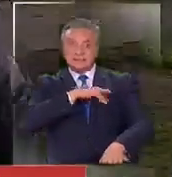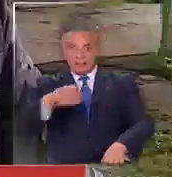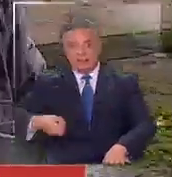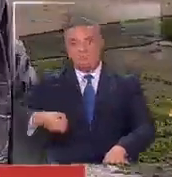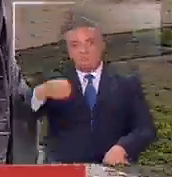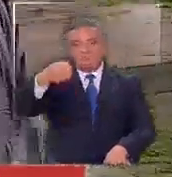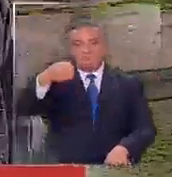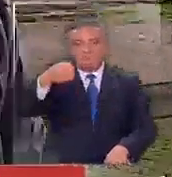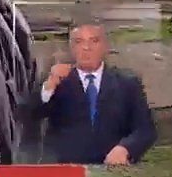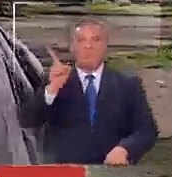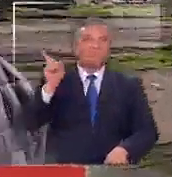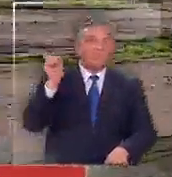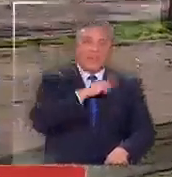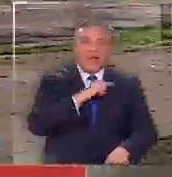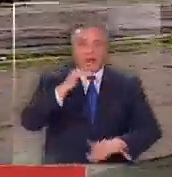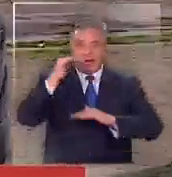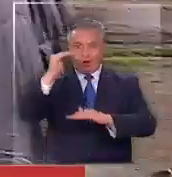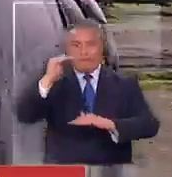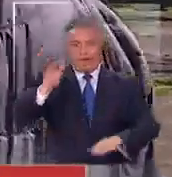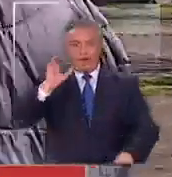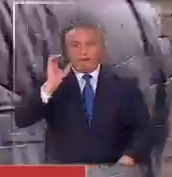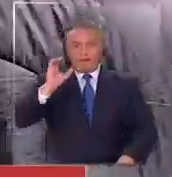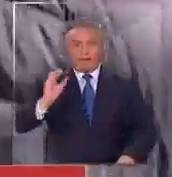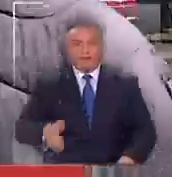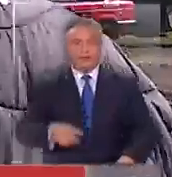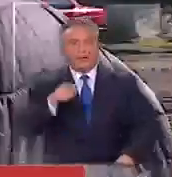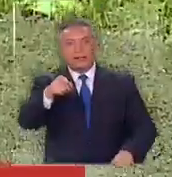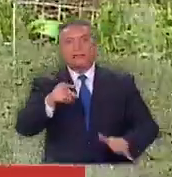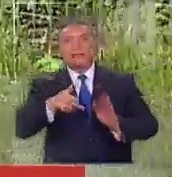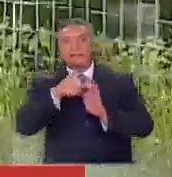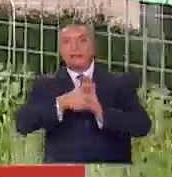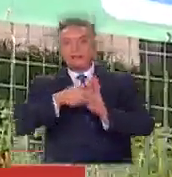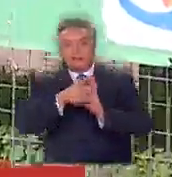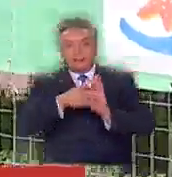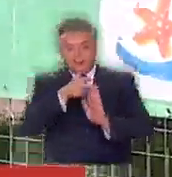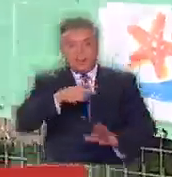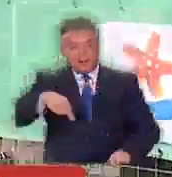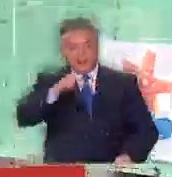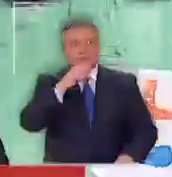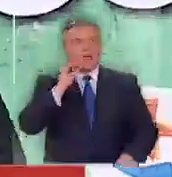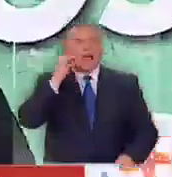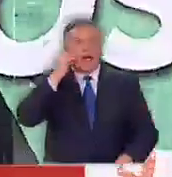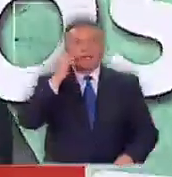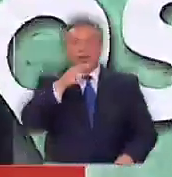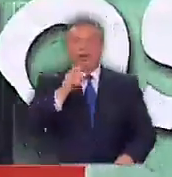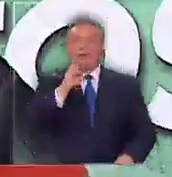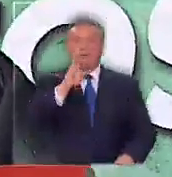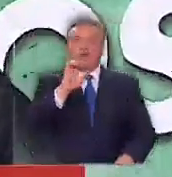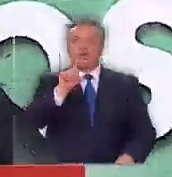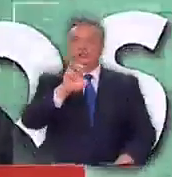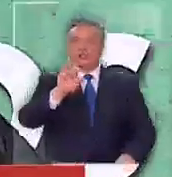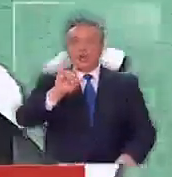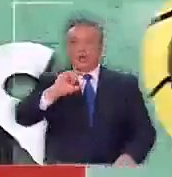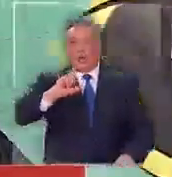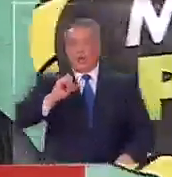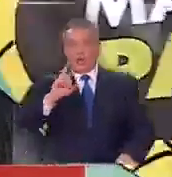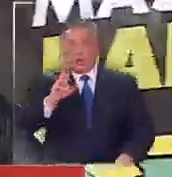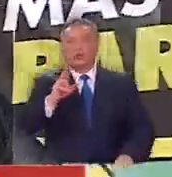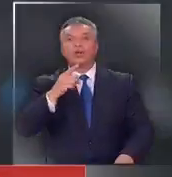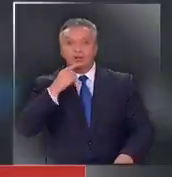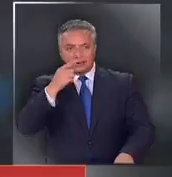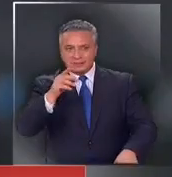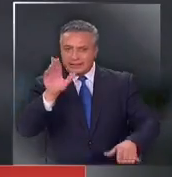Confederaciones. En Estación Central se lo sufrieron todo. Los abuelos de Jean Beausejour Coliqueo estaban pegados al